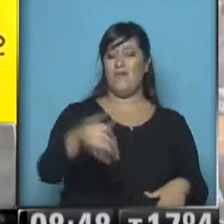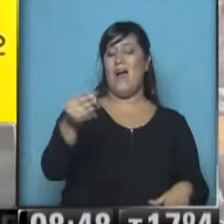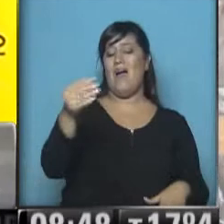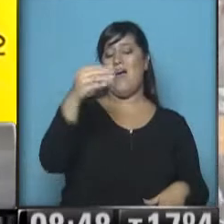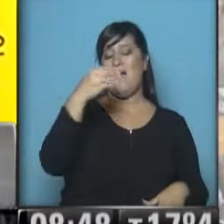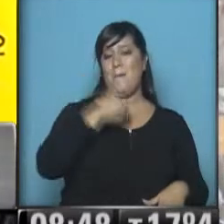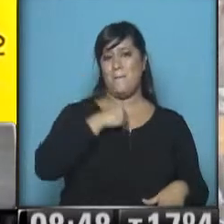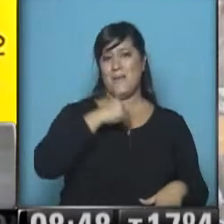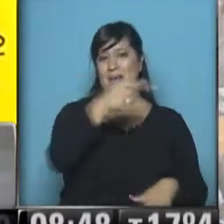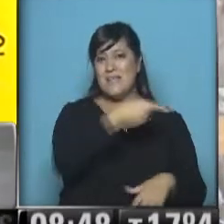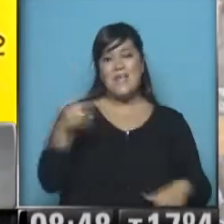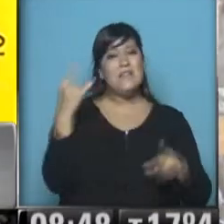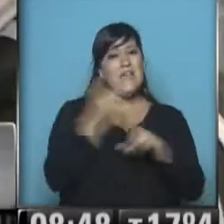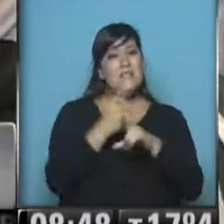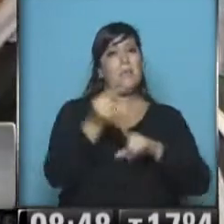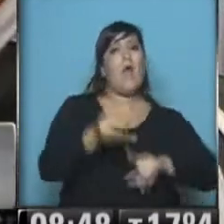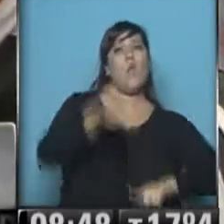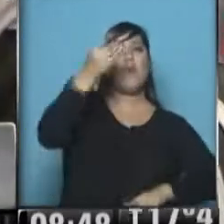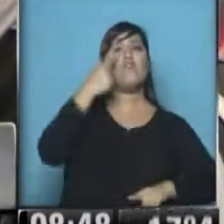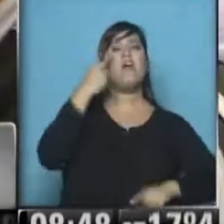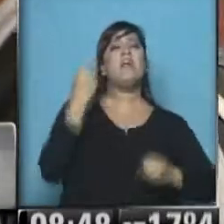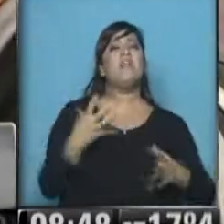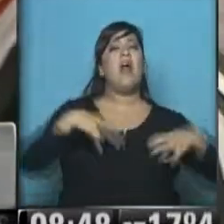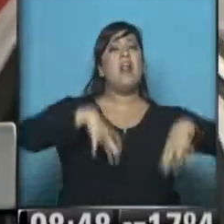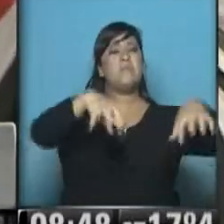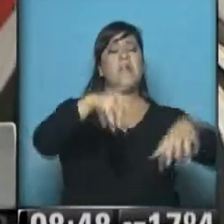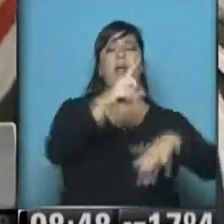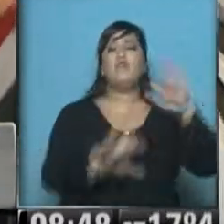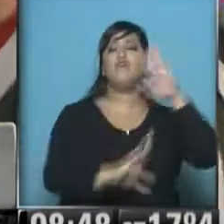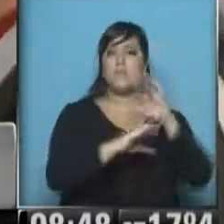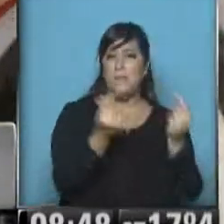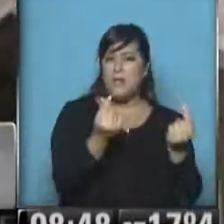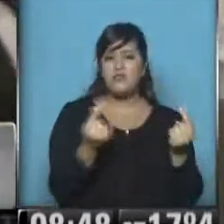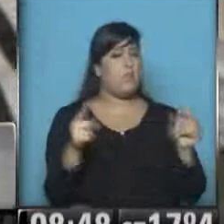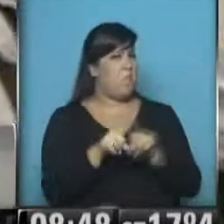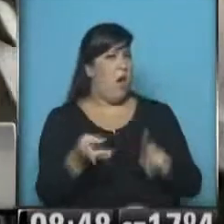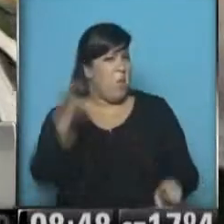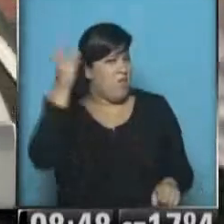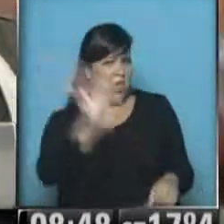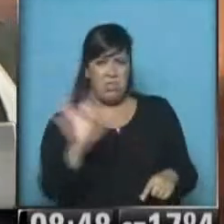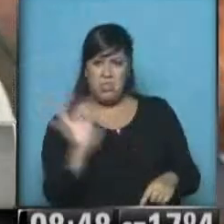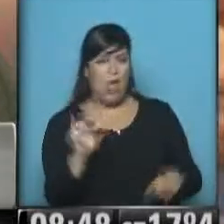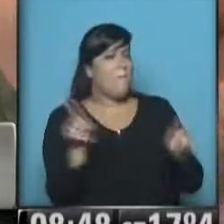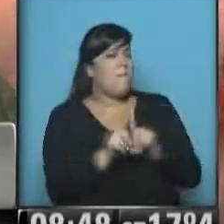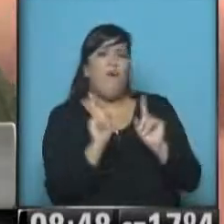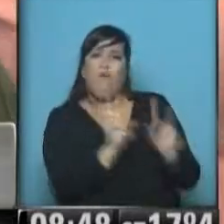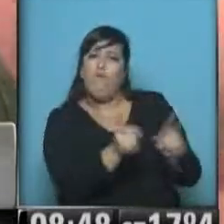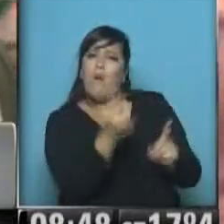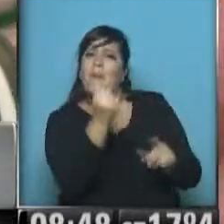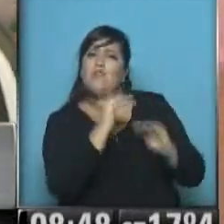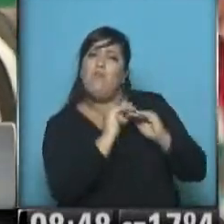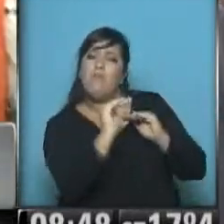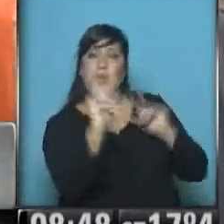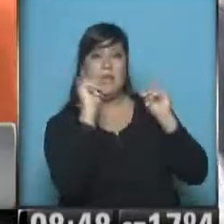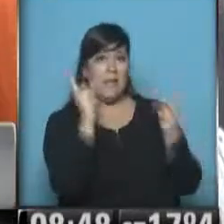aumentos. ¿Cómo encontró el pescado en el mercado central? No aumentó nada. Sigue siendo los mismos precios y aparte, bueno,